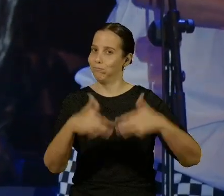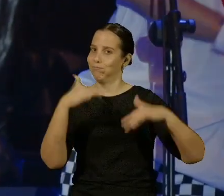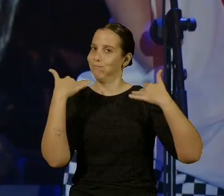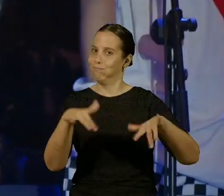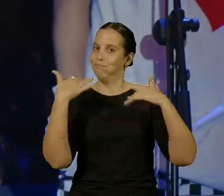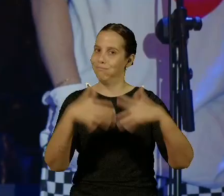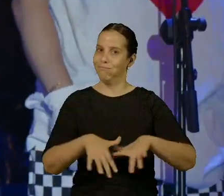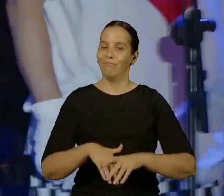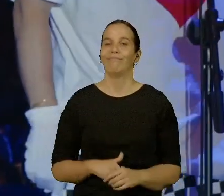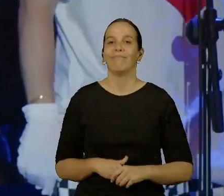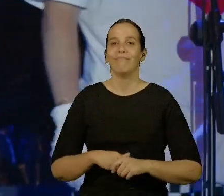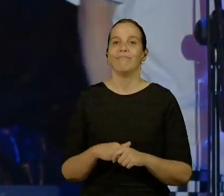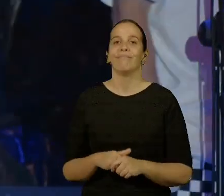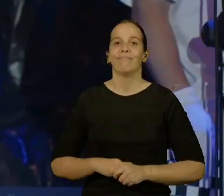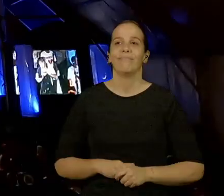tela.